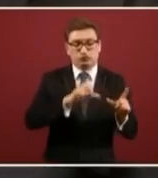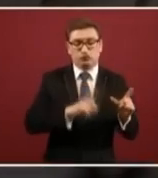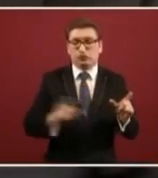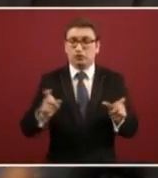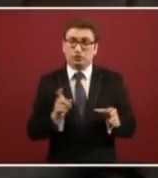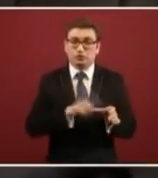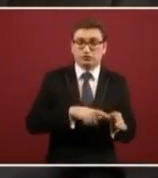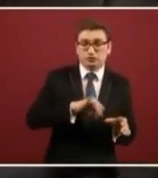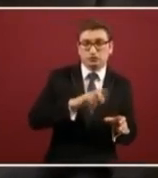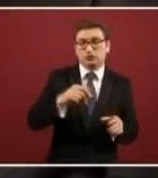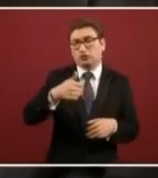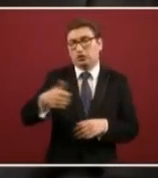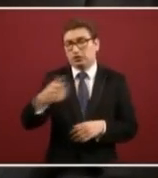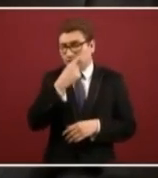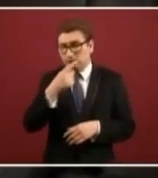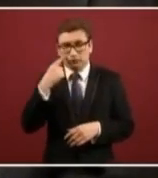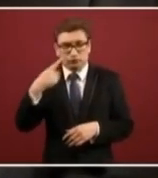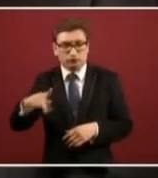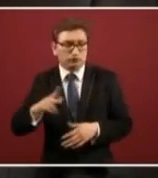no hay represión